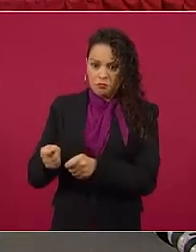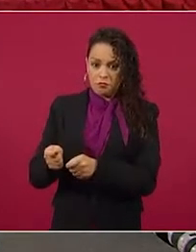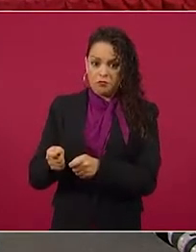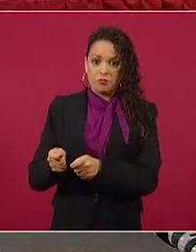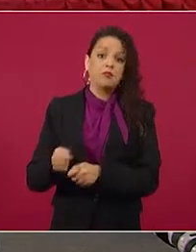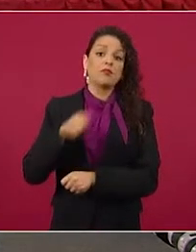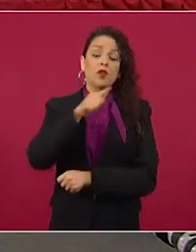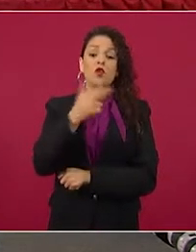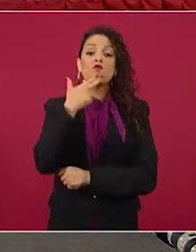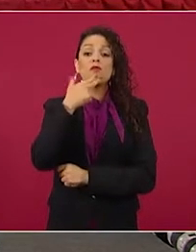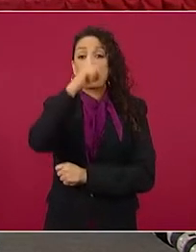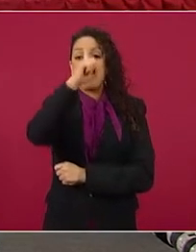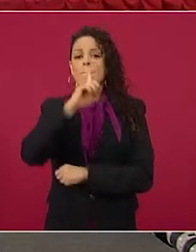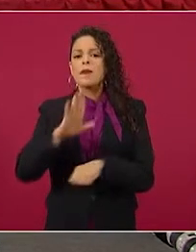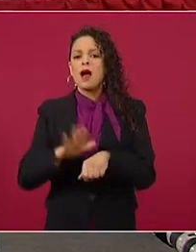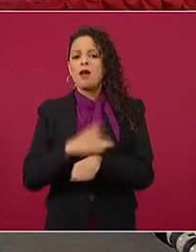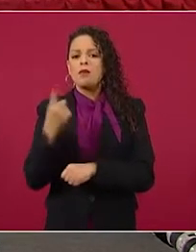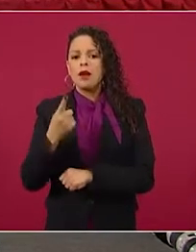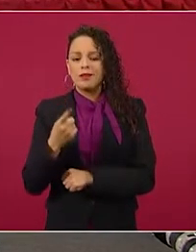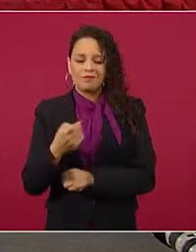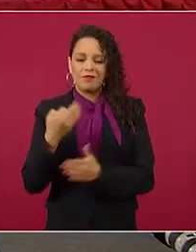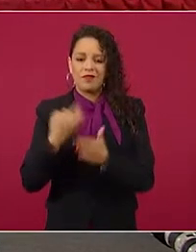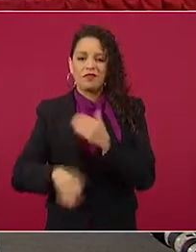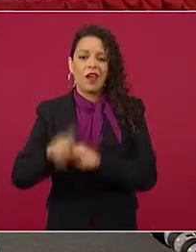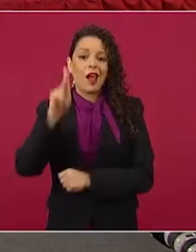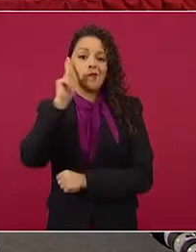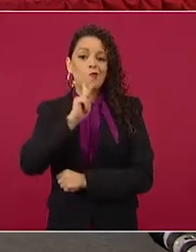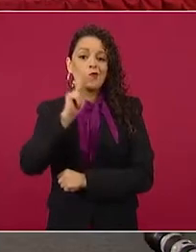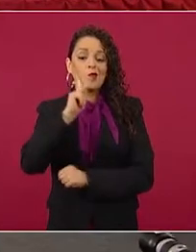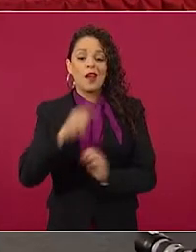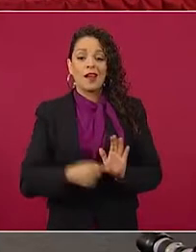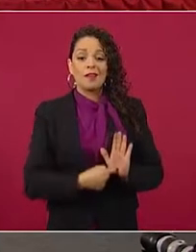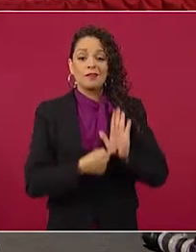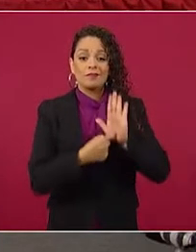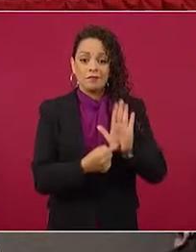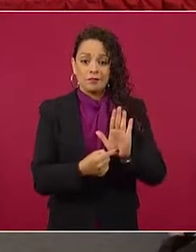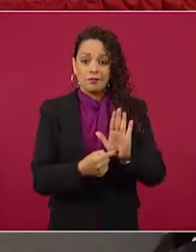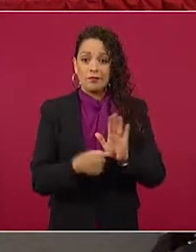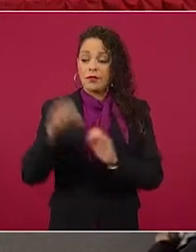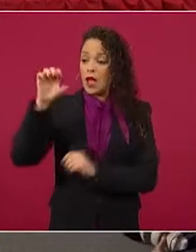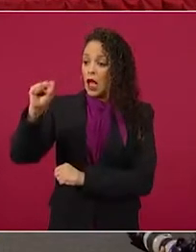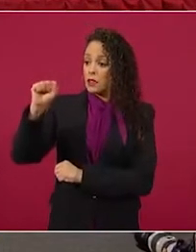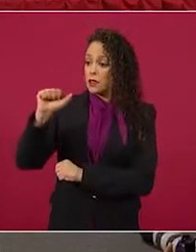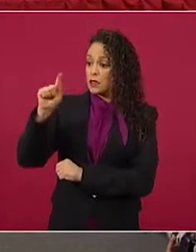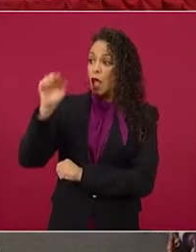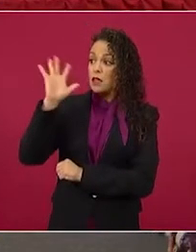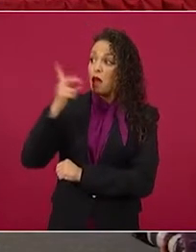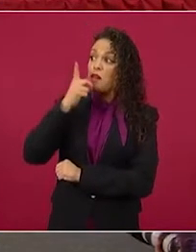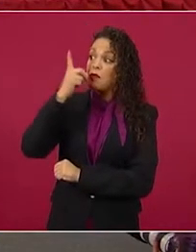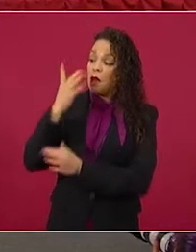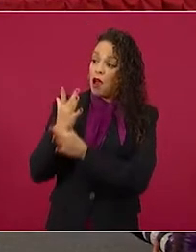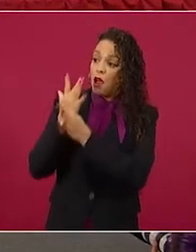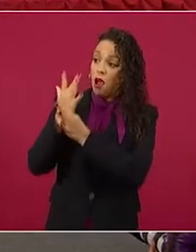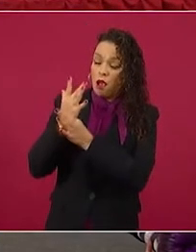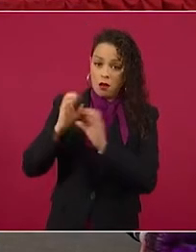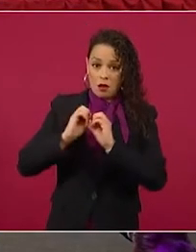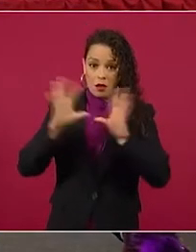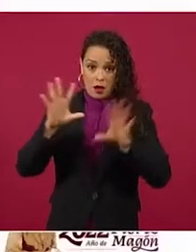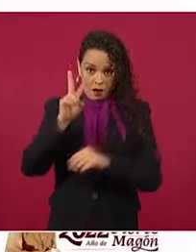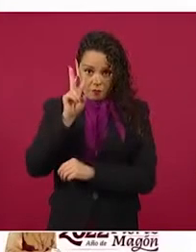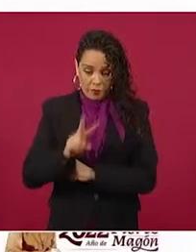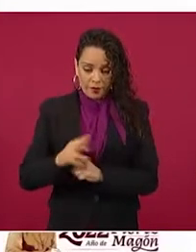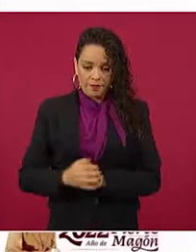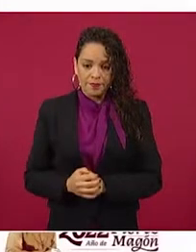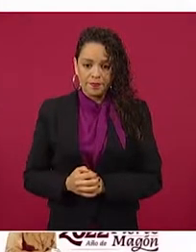argumentos. Aquí vemos en la pantalla el desmentido del SAT. Dice claramente, cito: a